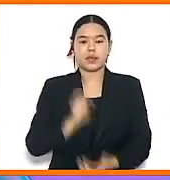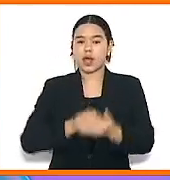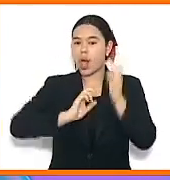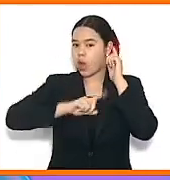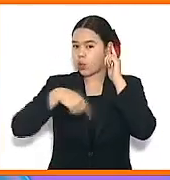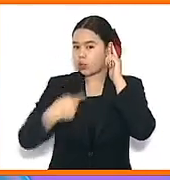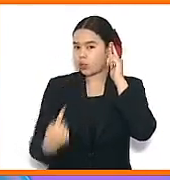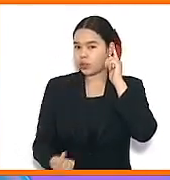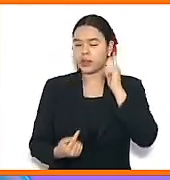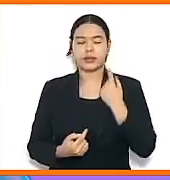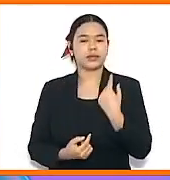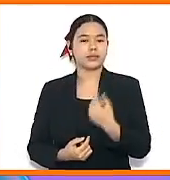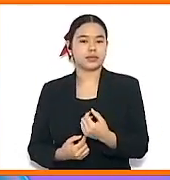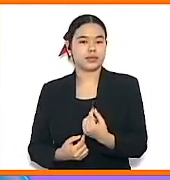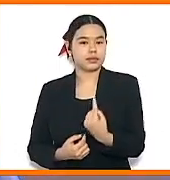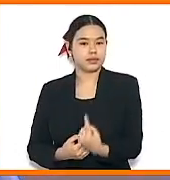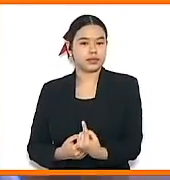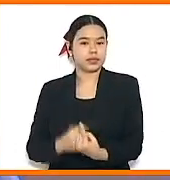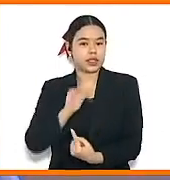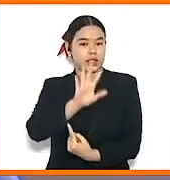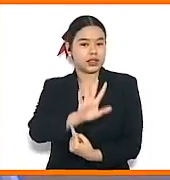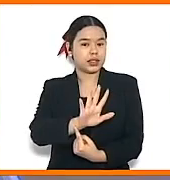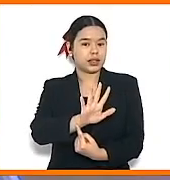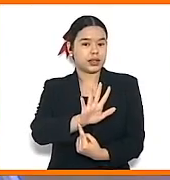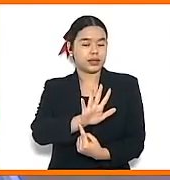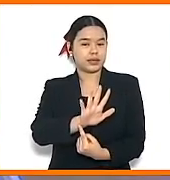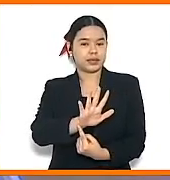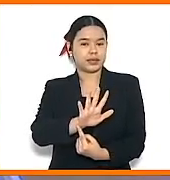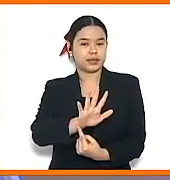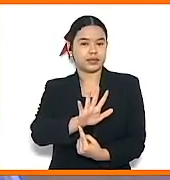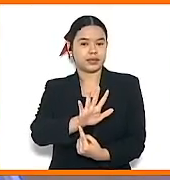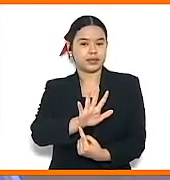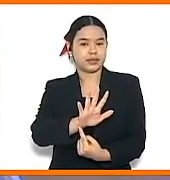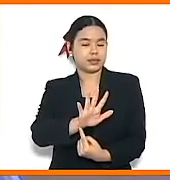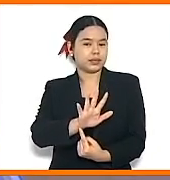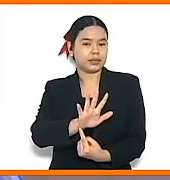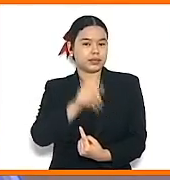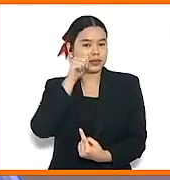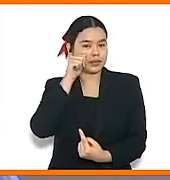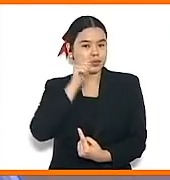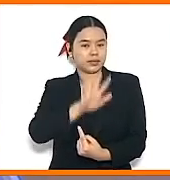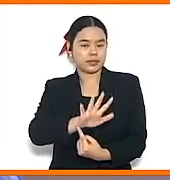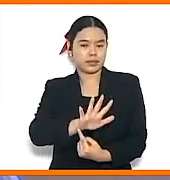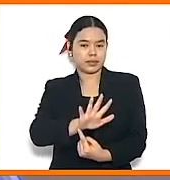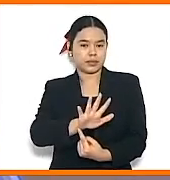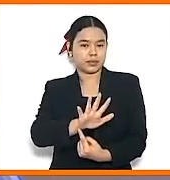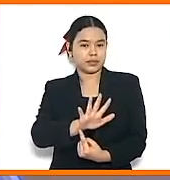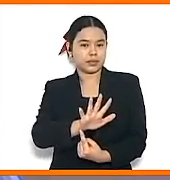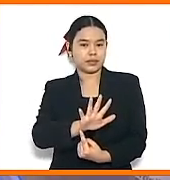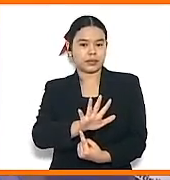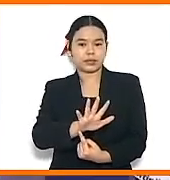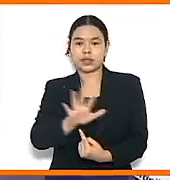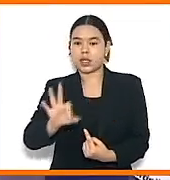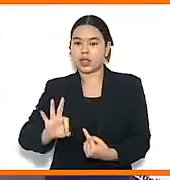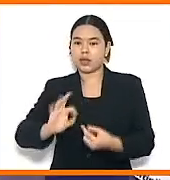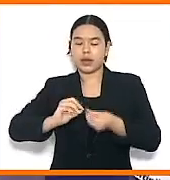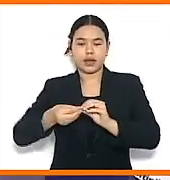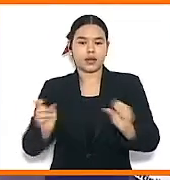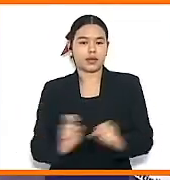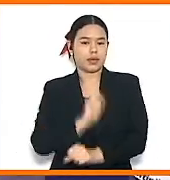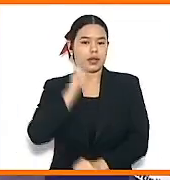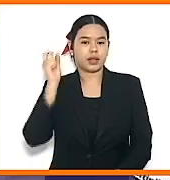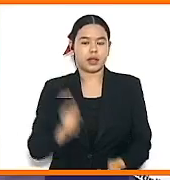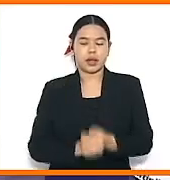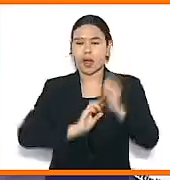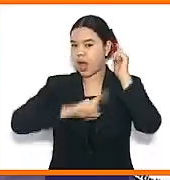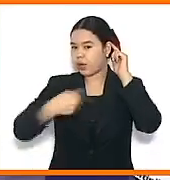¡Suerte! Porque este es el 5. Segundo dígito, atentos. Porque este es el 9. Número favorecido